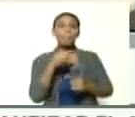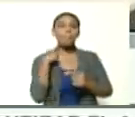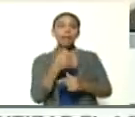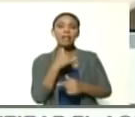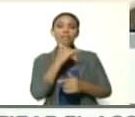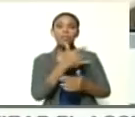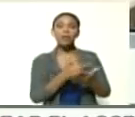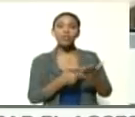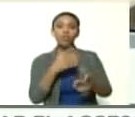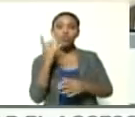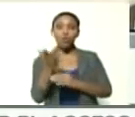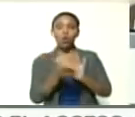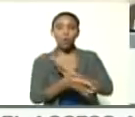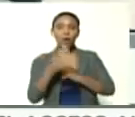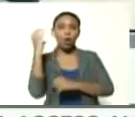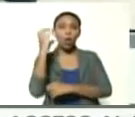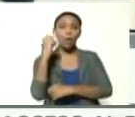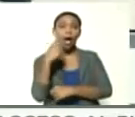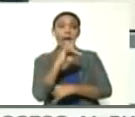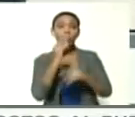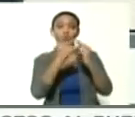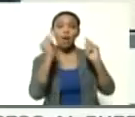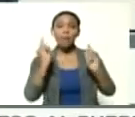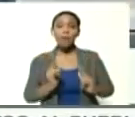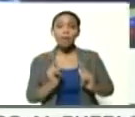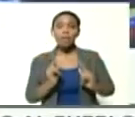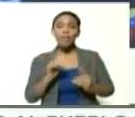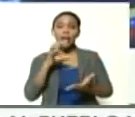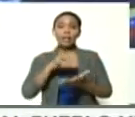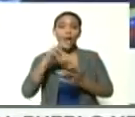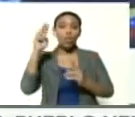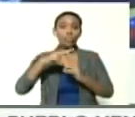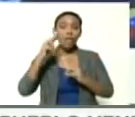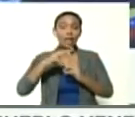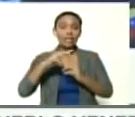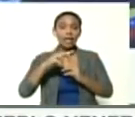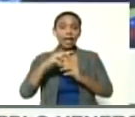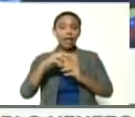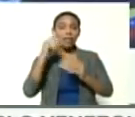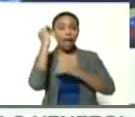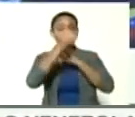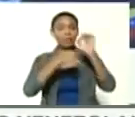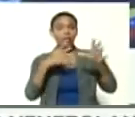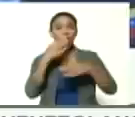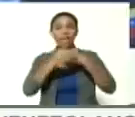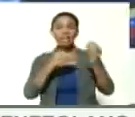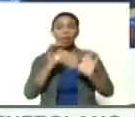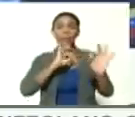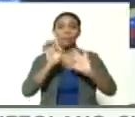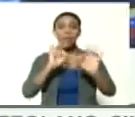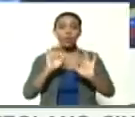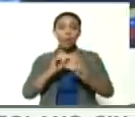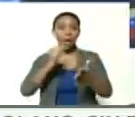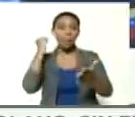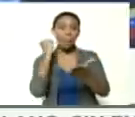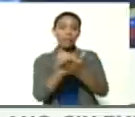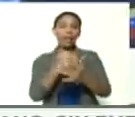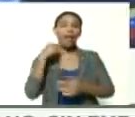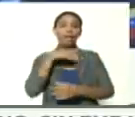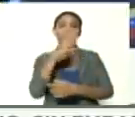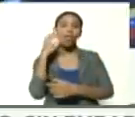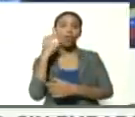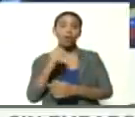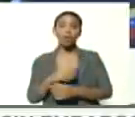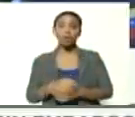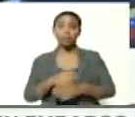llegara una información de Colombia que nos dice que hay un campamento en el estado Táchira o en el estado Amazonas que se están preparando para matar a Iván Duque.